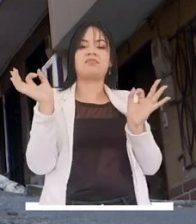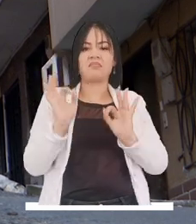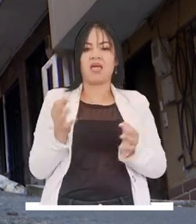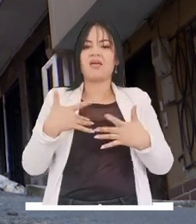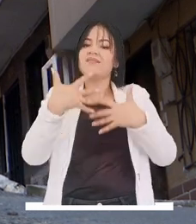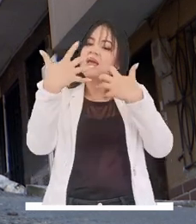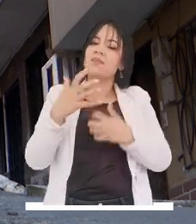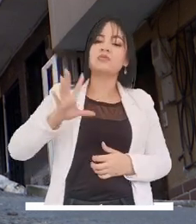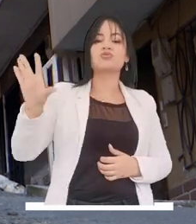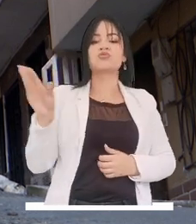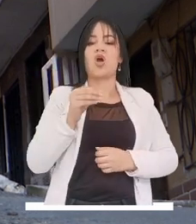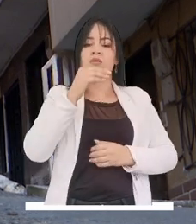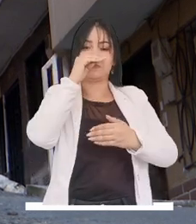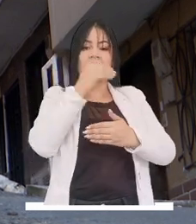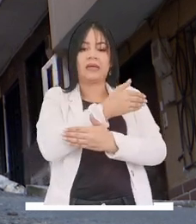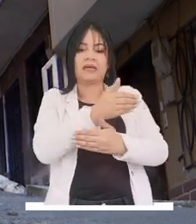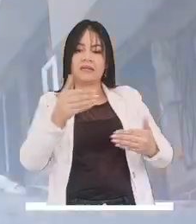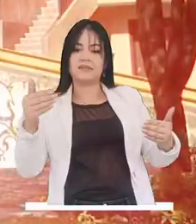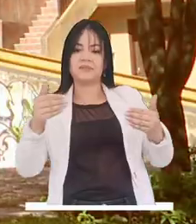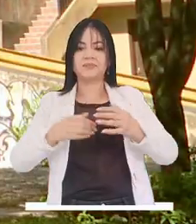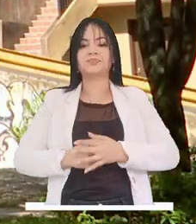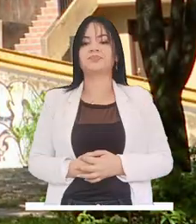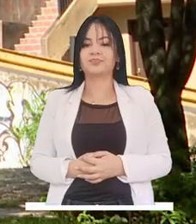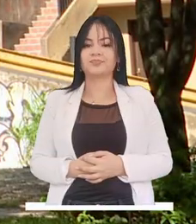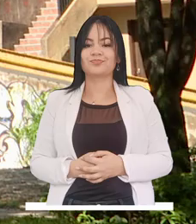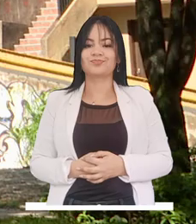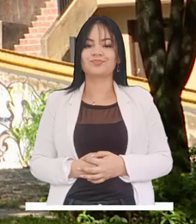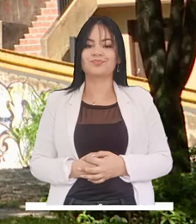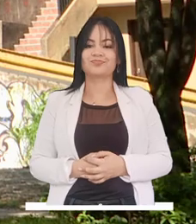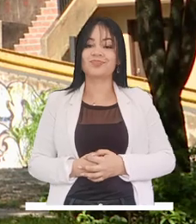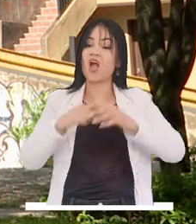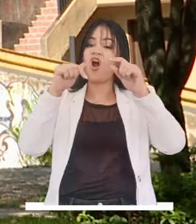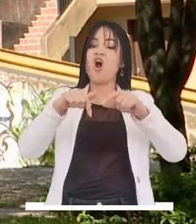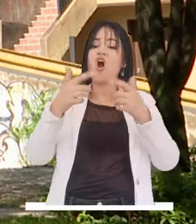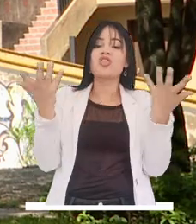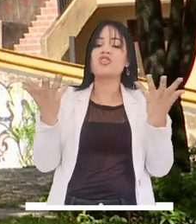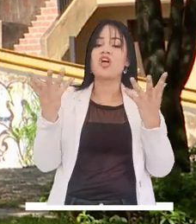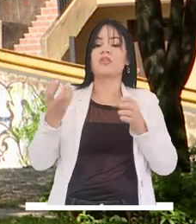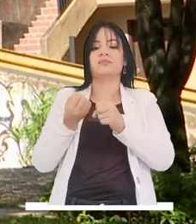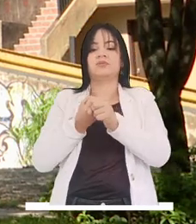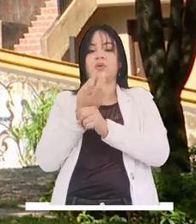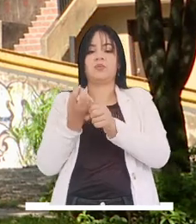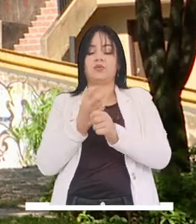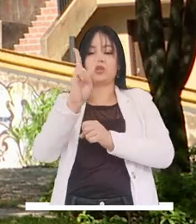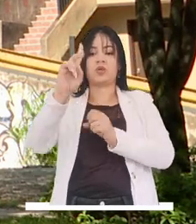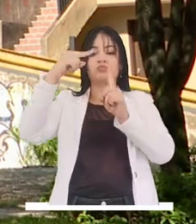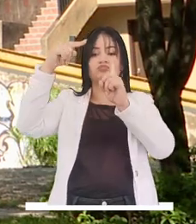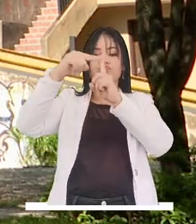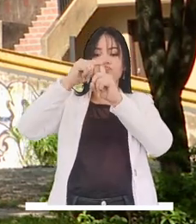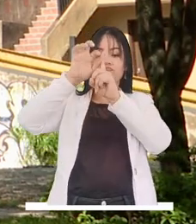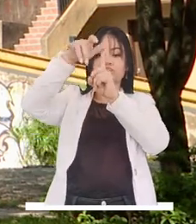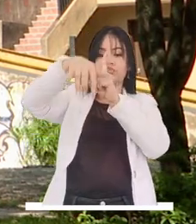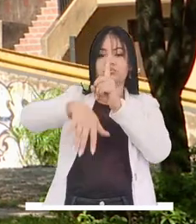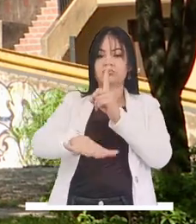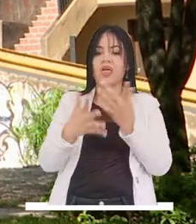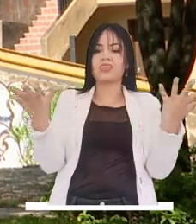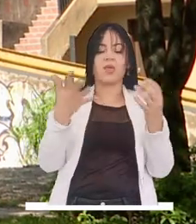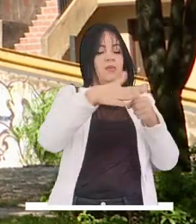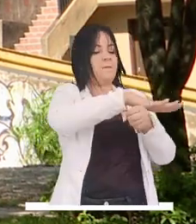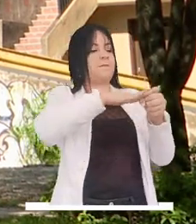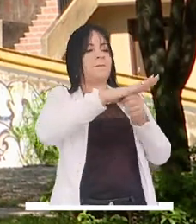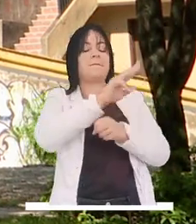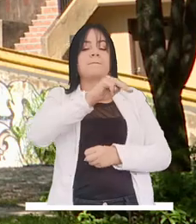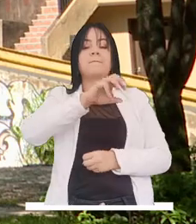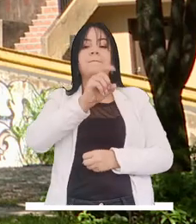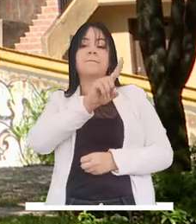queremos abarcar todos los grupos poblacionales de la Comuna 2. Hoy estamos desde la Comuna 2 Santa Cruz, específicamente en el barrio